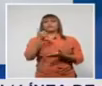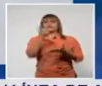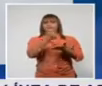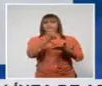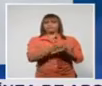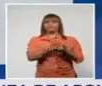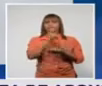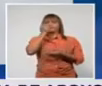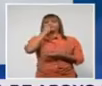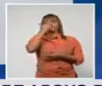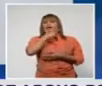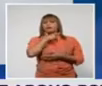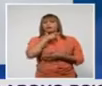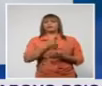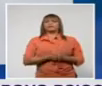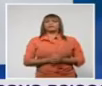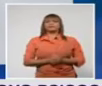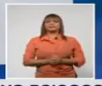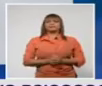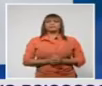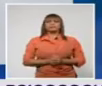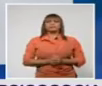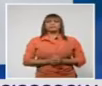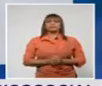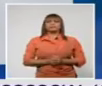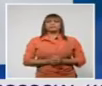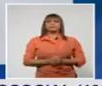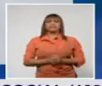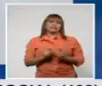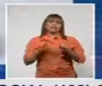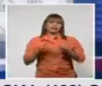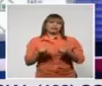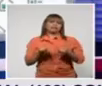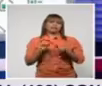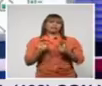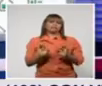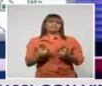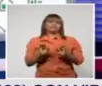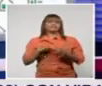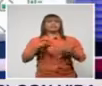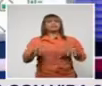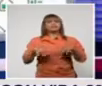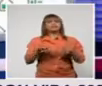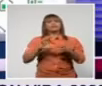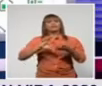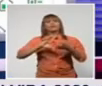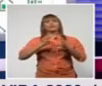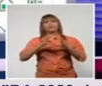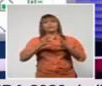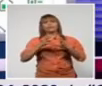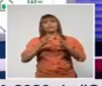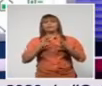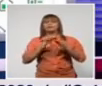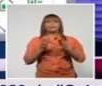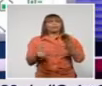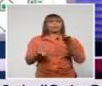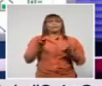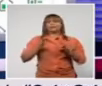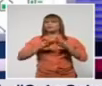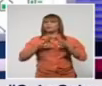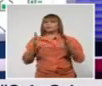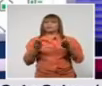sea, al municipio de Ciego de Ávila, que hoy tiene sin duda alguna la situación más compleja en cuanto a la